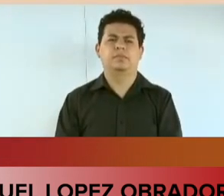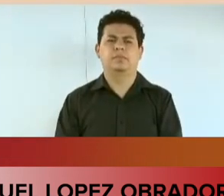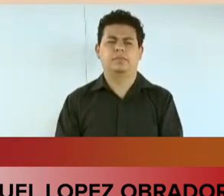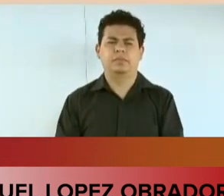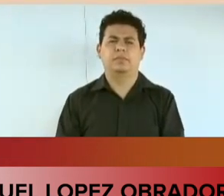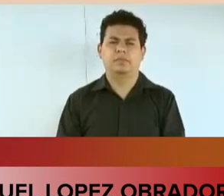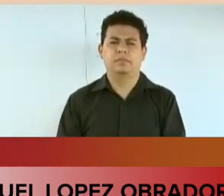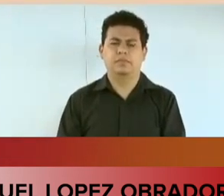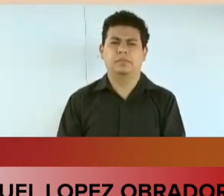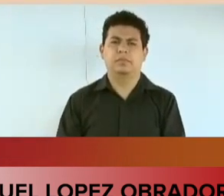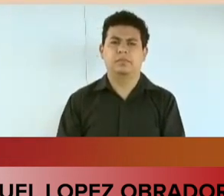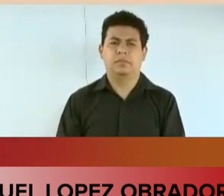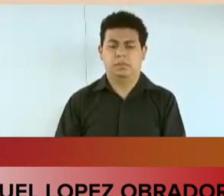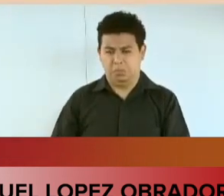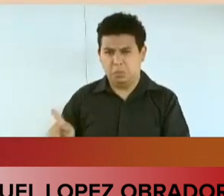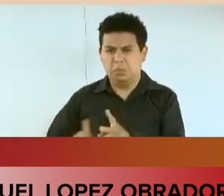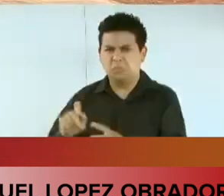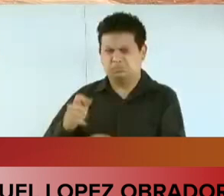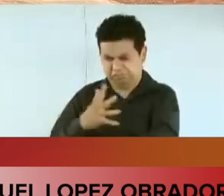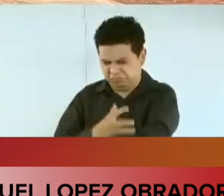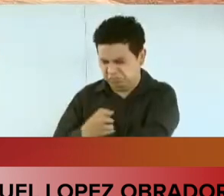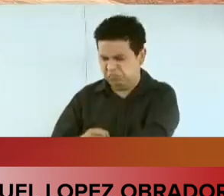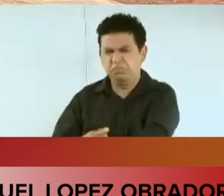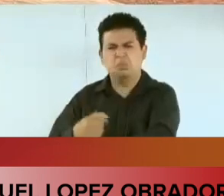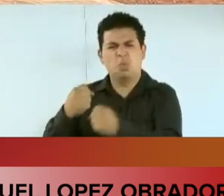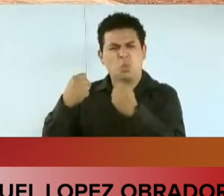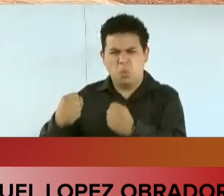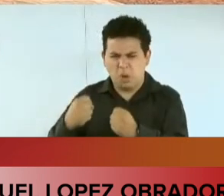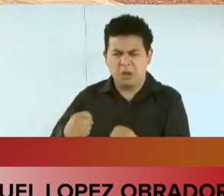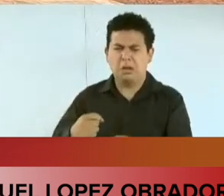Imagínense el hacer los caminos